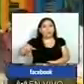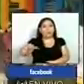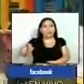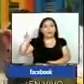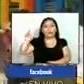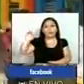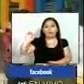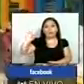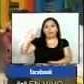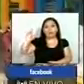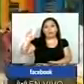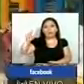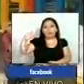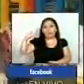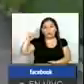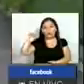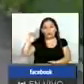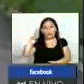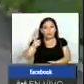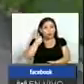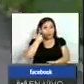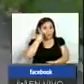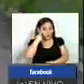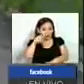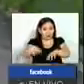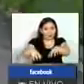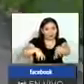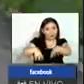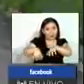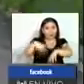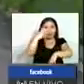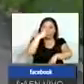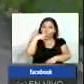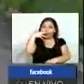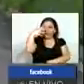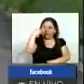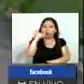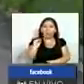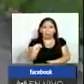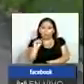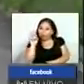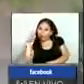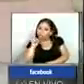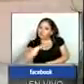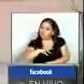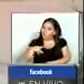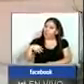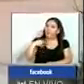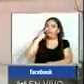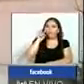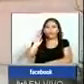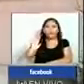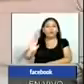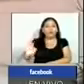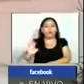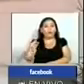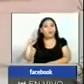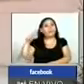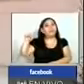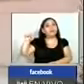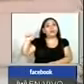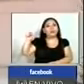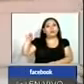Municipio ubicado En el departamento De Aguachapán Para conocer a la familia Grijalva Sandoval